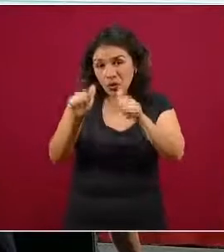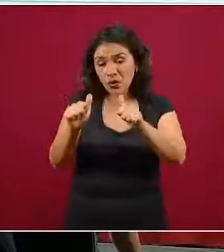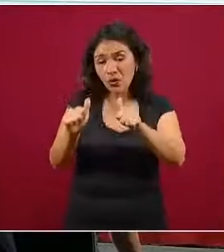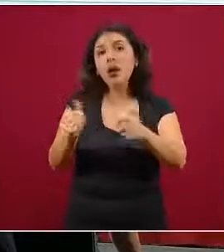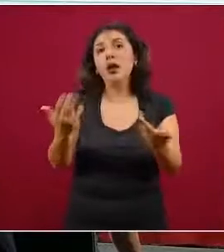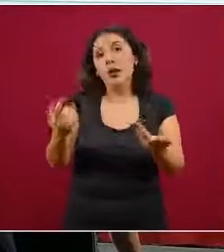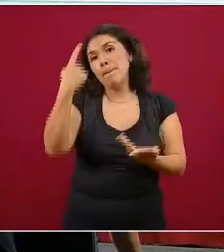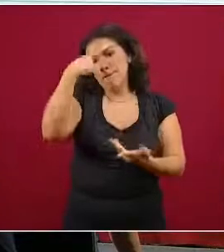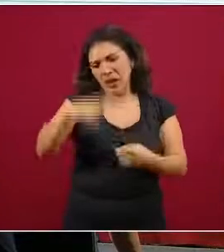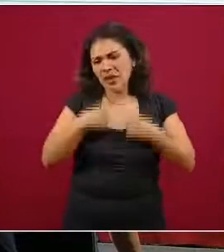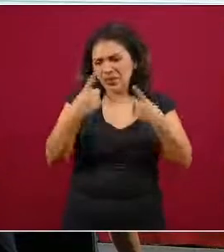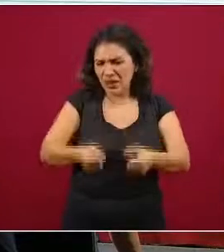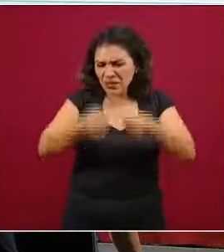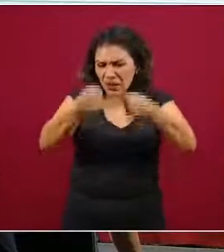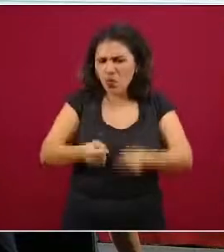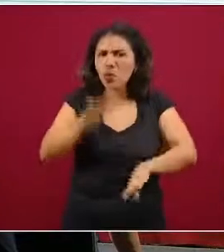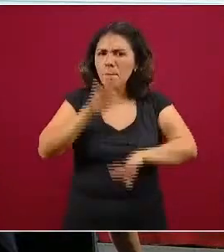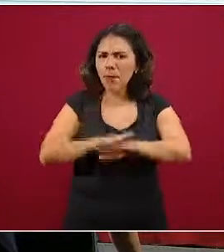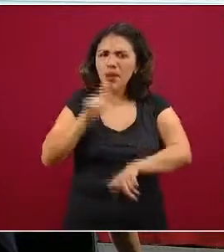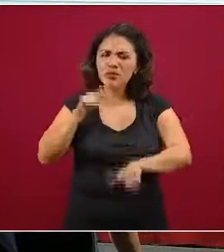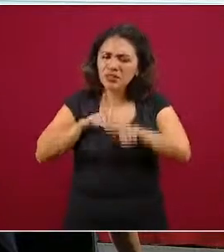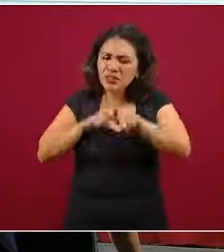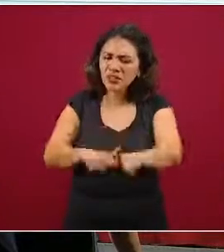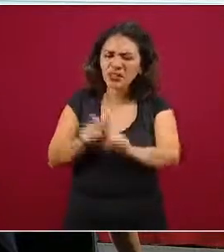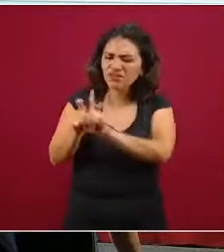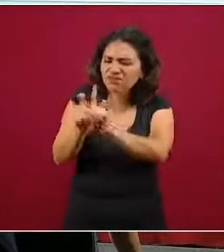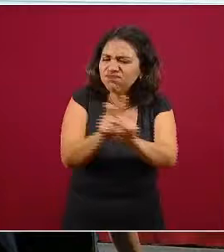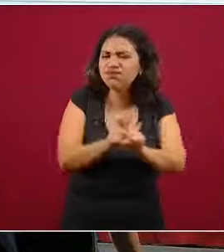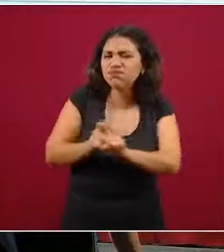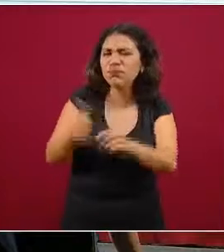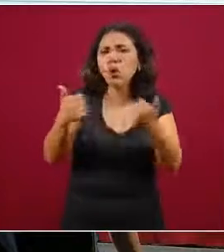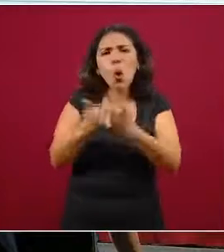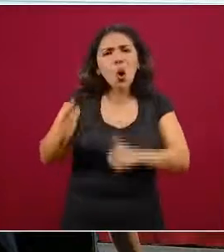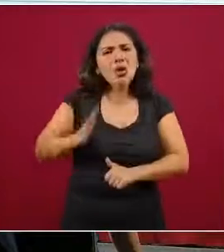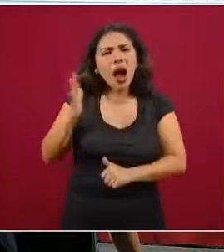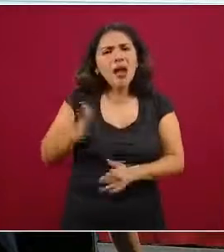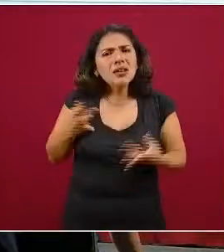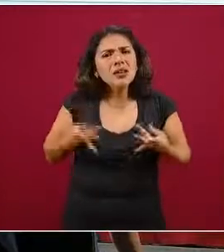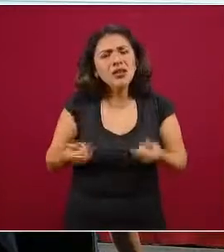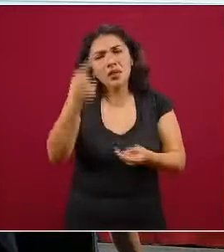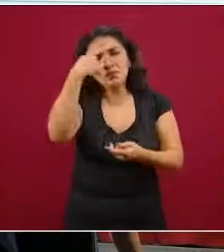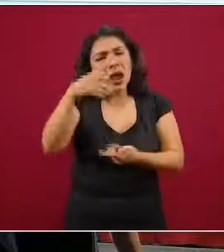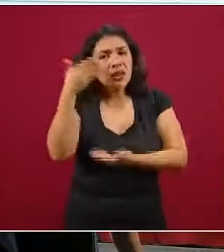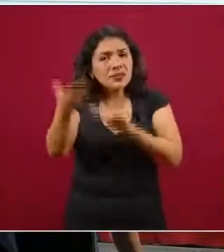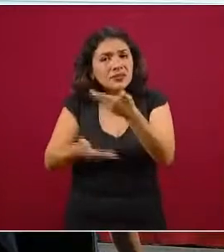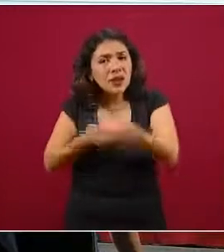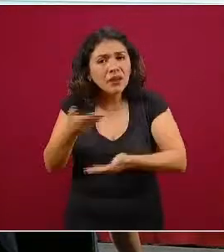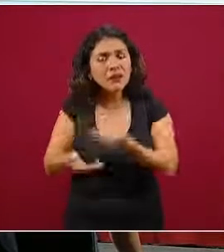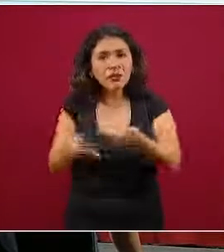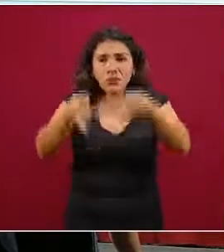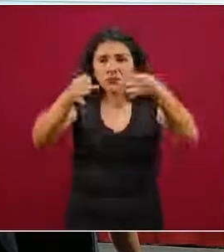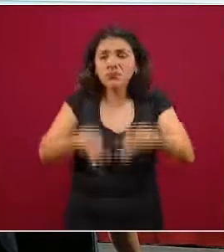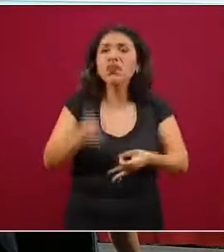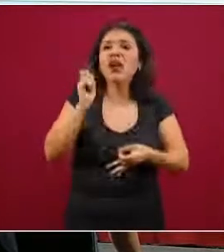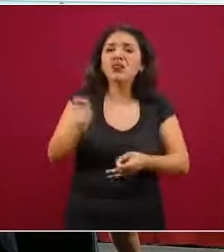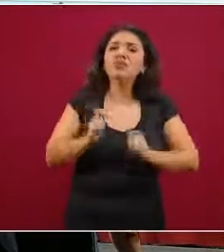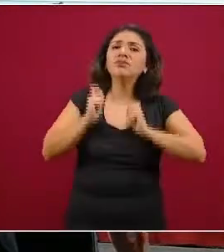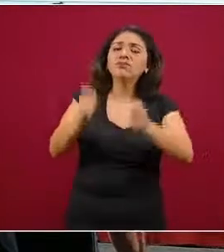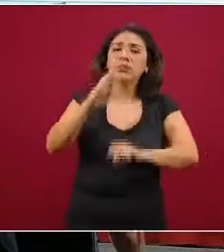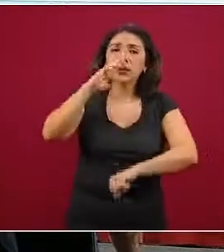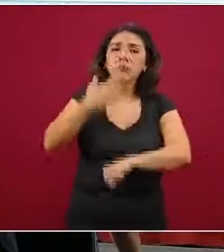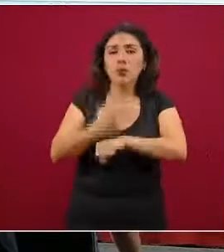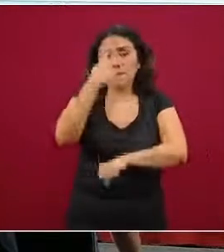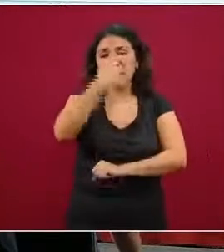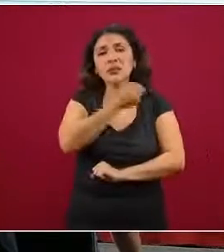se garantice la continuidad de calidad para estos servicios que corresponden a la